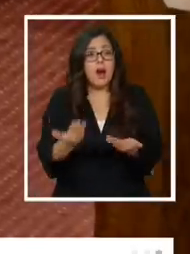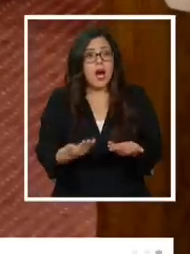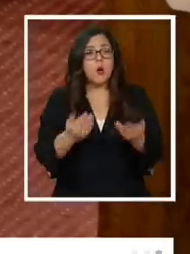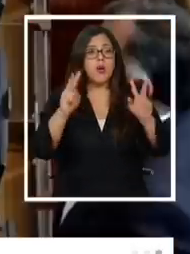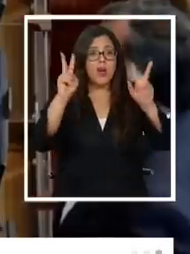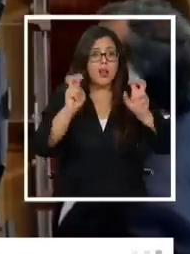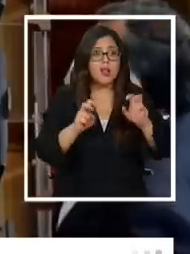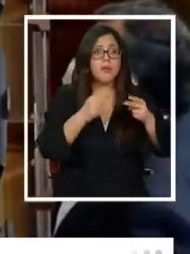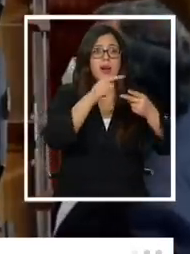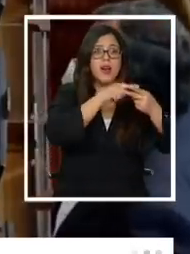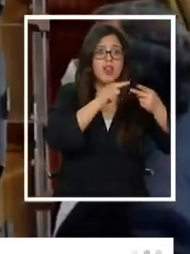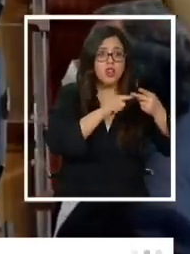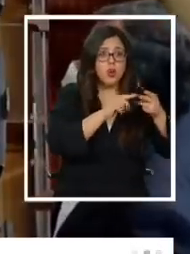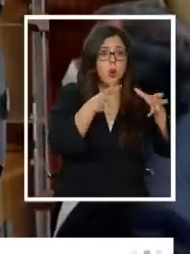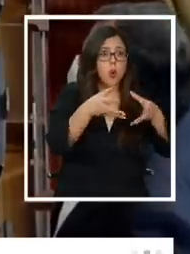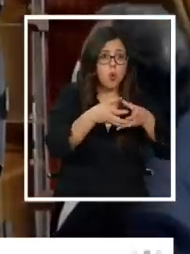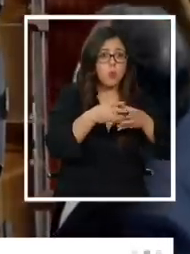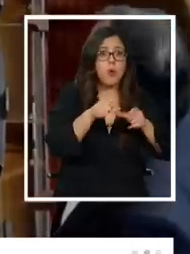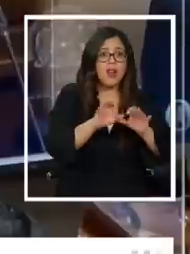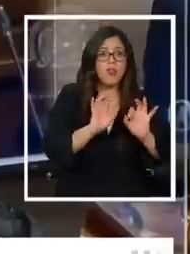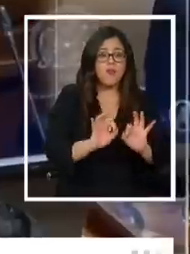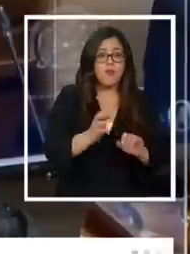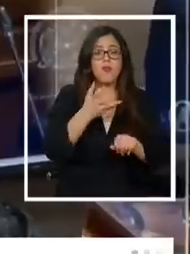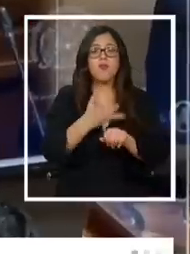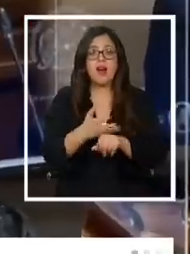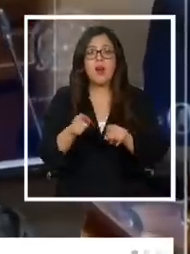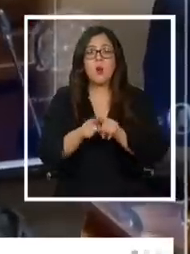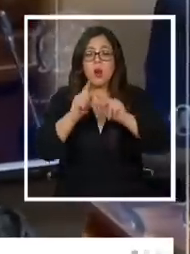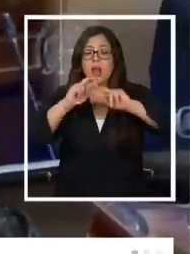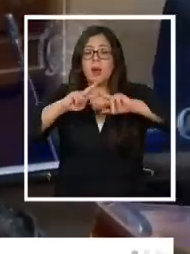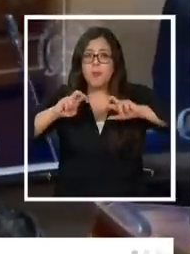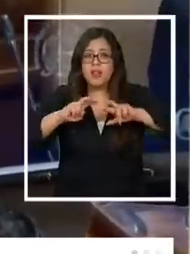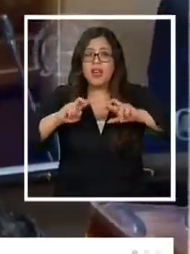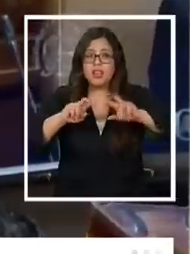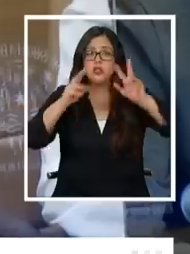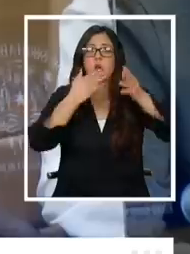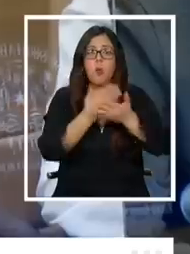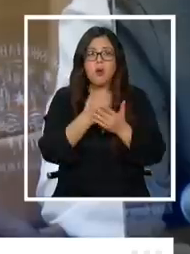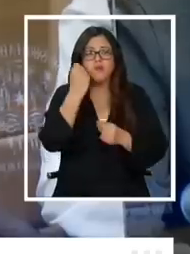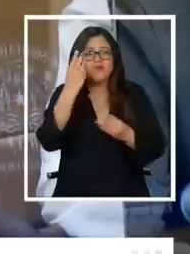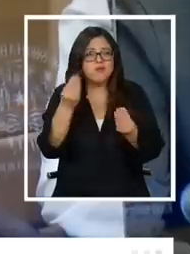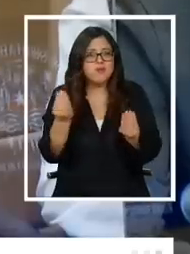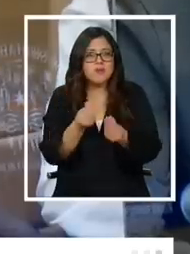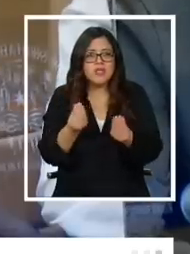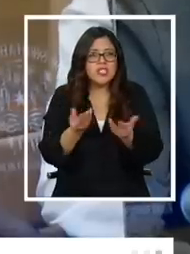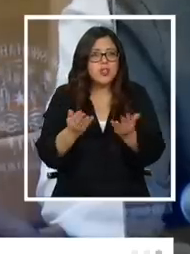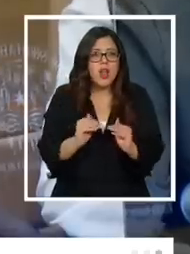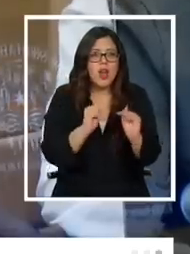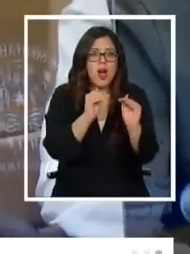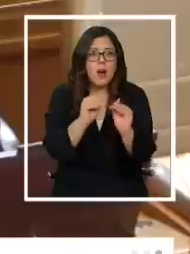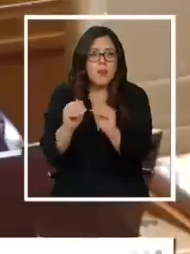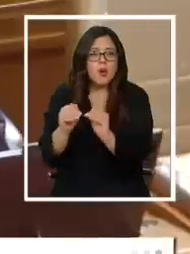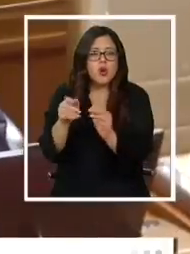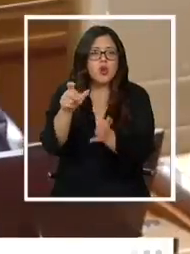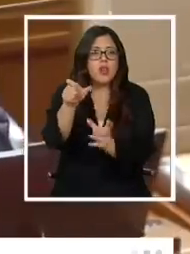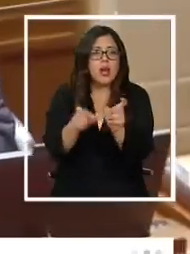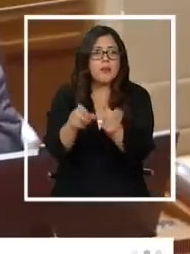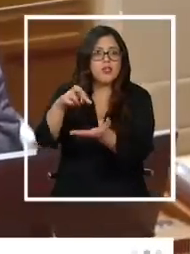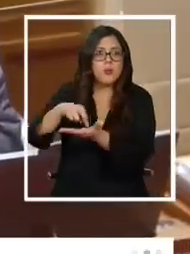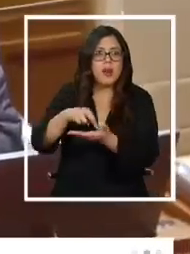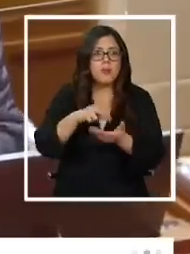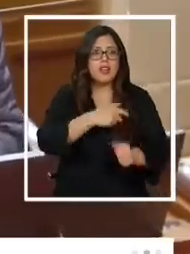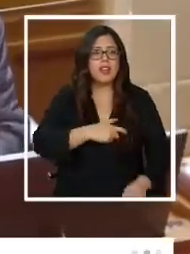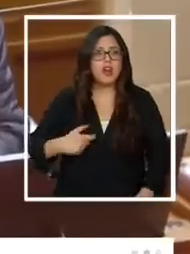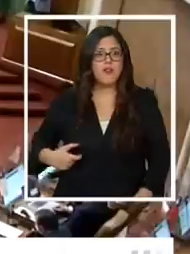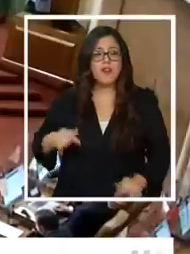las llamadas dos almas del oficialismo surgen diversos análisis a la hora de entender qué pasó con los apoyos de los parlamentarios de